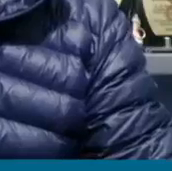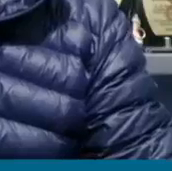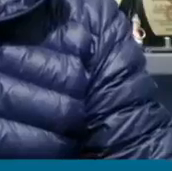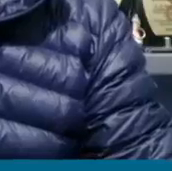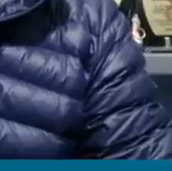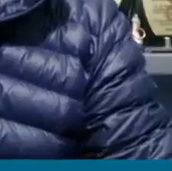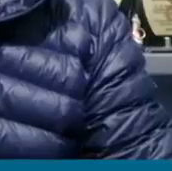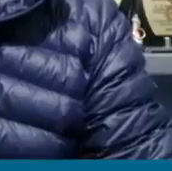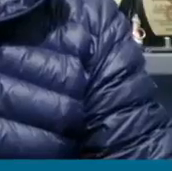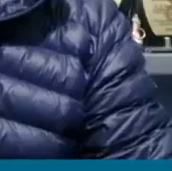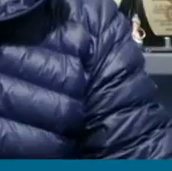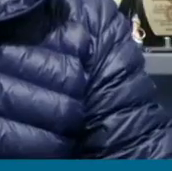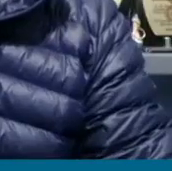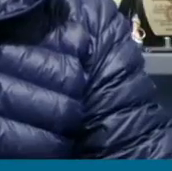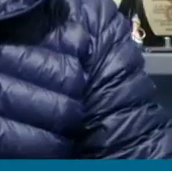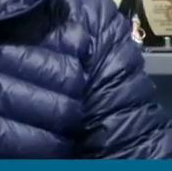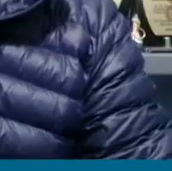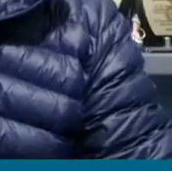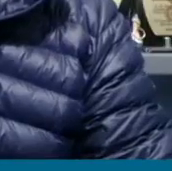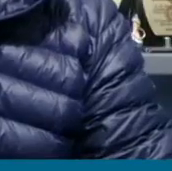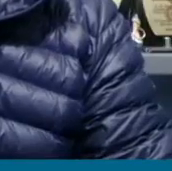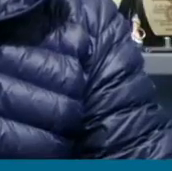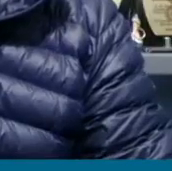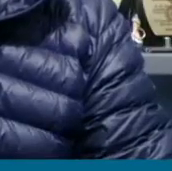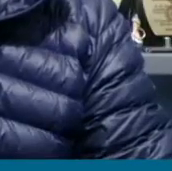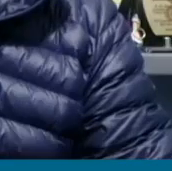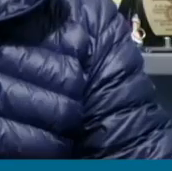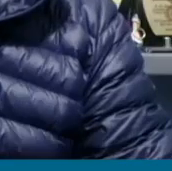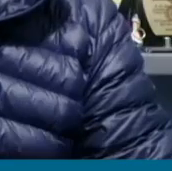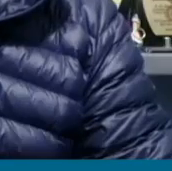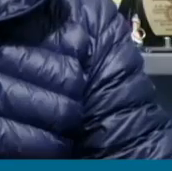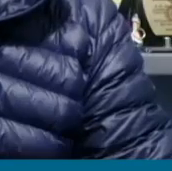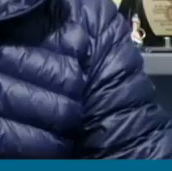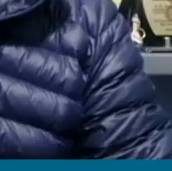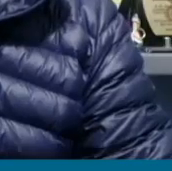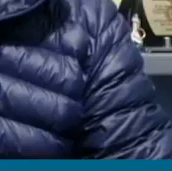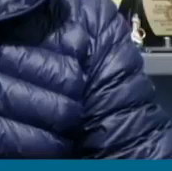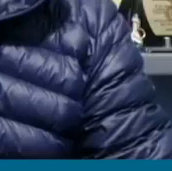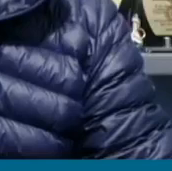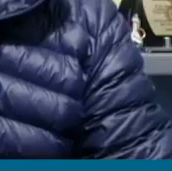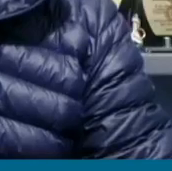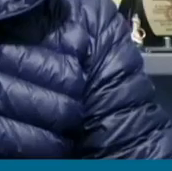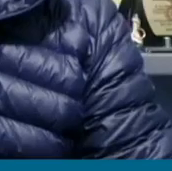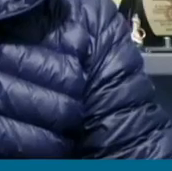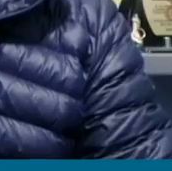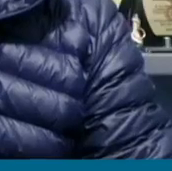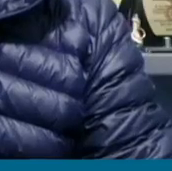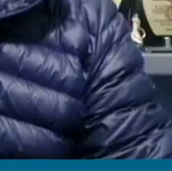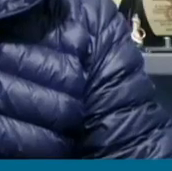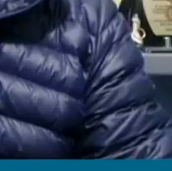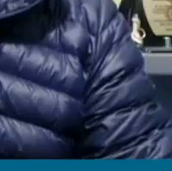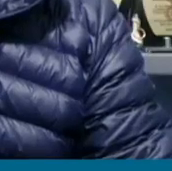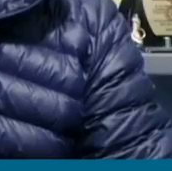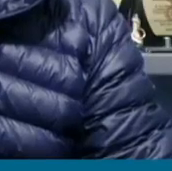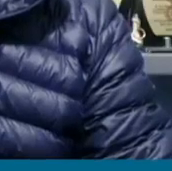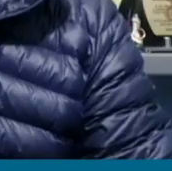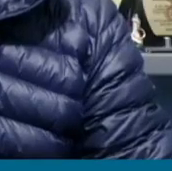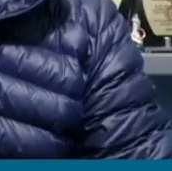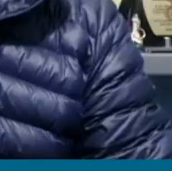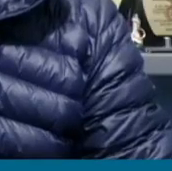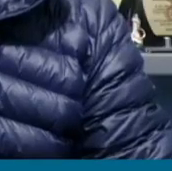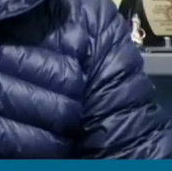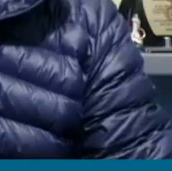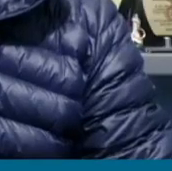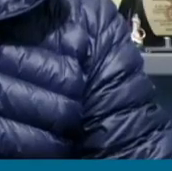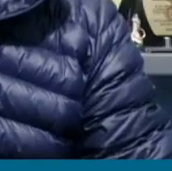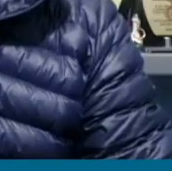Gusto saludar por este medio de comunicación a todo Bolivia y más allá de nuestras fronteras. ¿Qué tal, Iván? Un gusto, de verdad. Bien, viceministro, ¿cuánto es